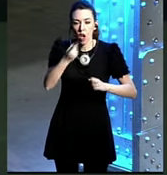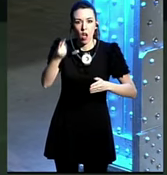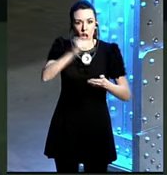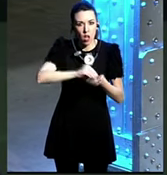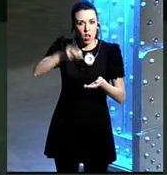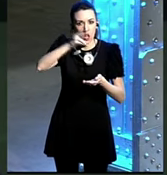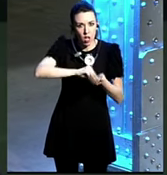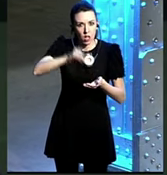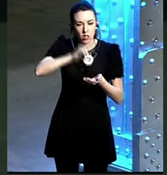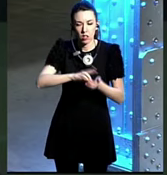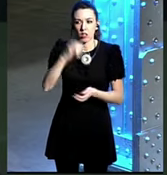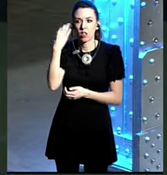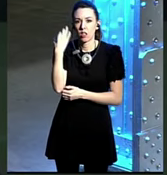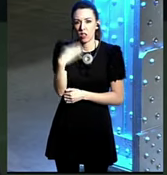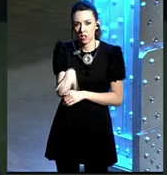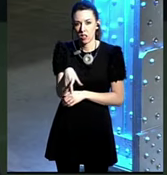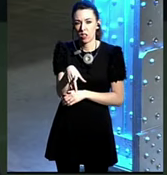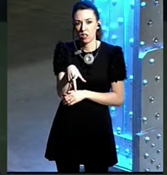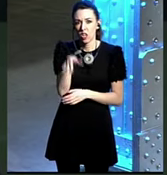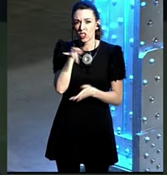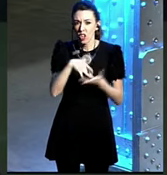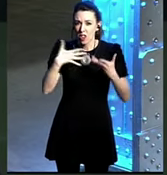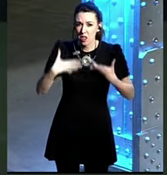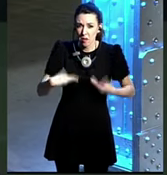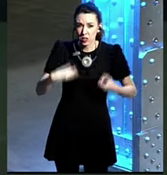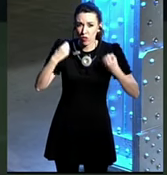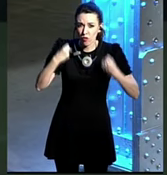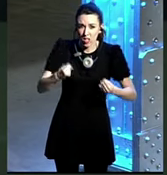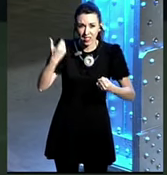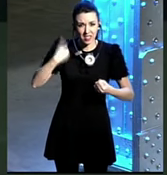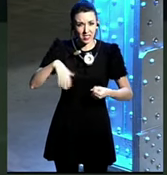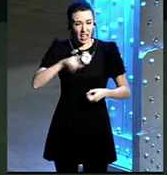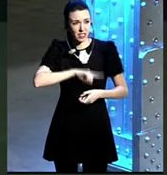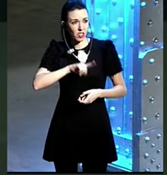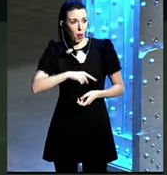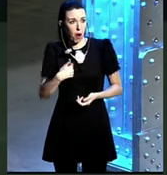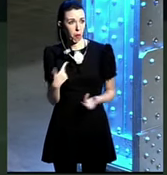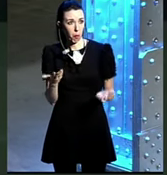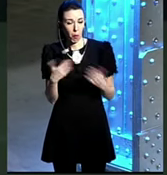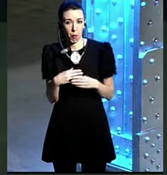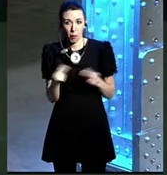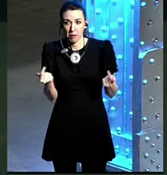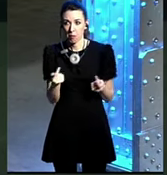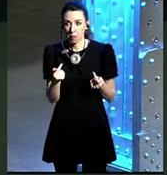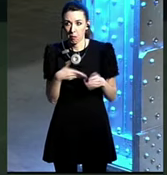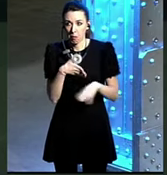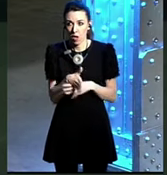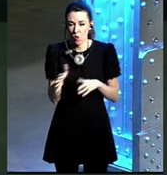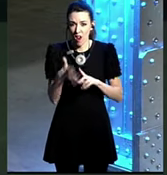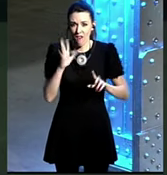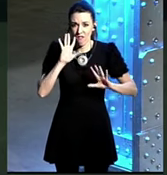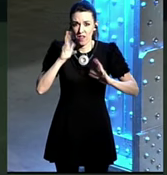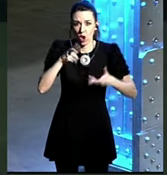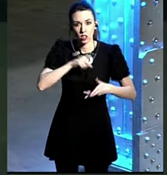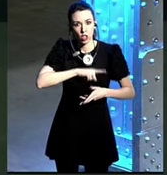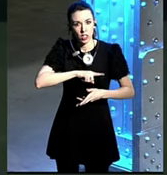vez decía, ya veo, o sea, que estabas tan deprimido que sentías como que ya no existías y que cometer un acto violento te